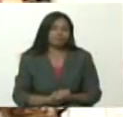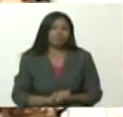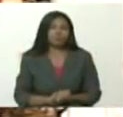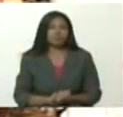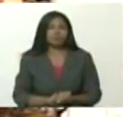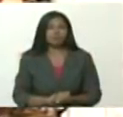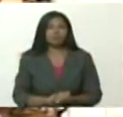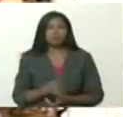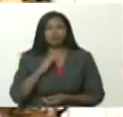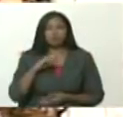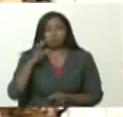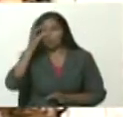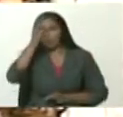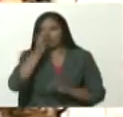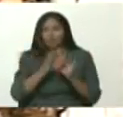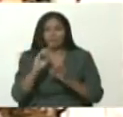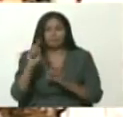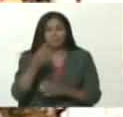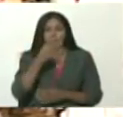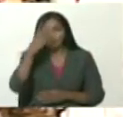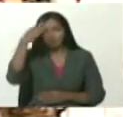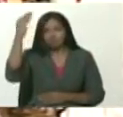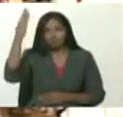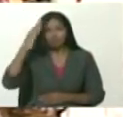Nosotros, con la fe primeramente en Dios,